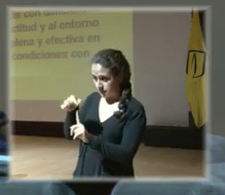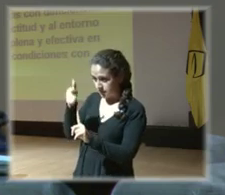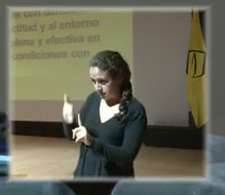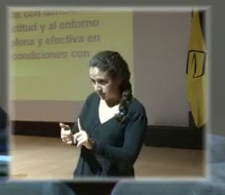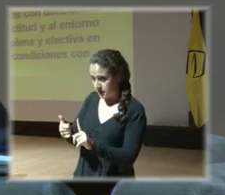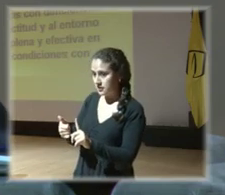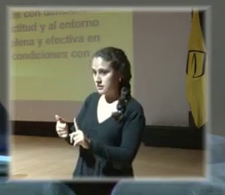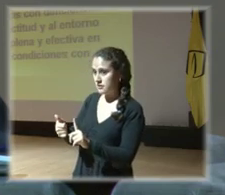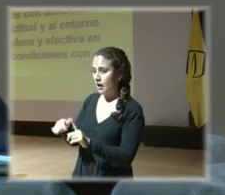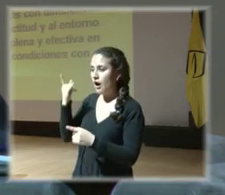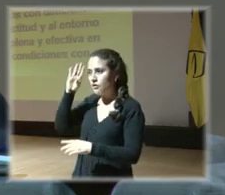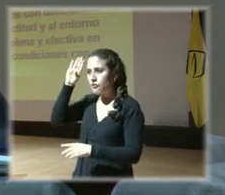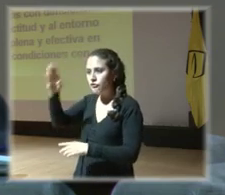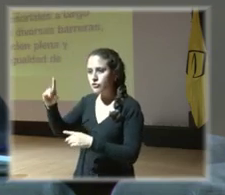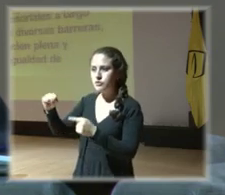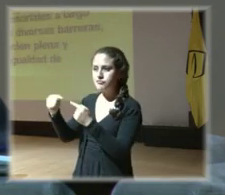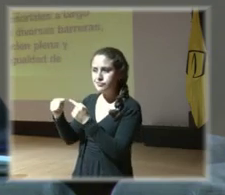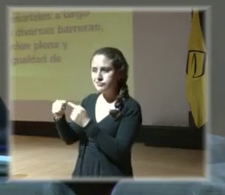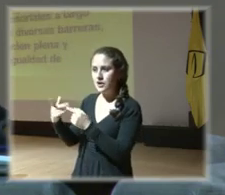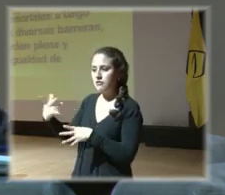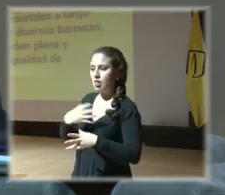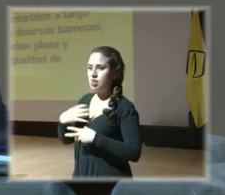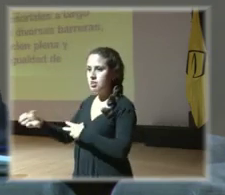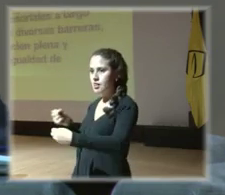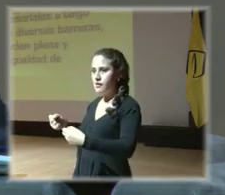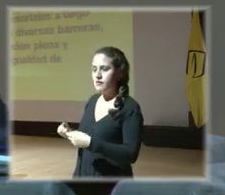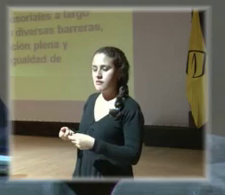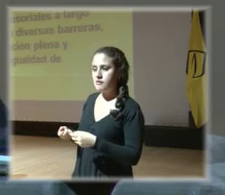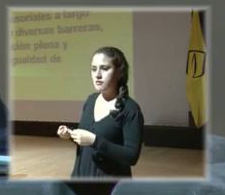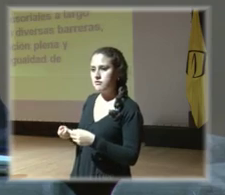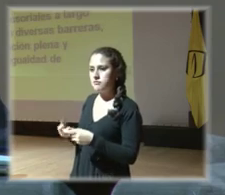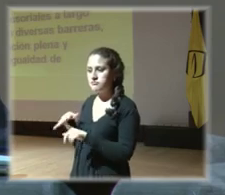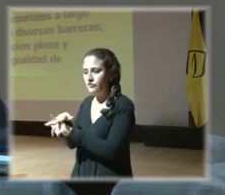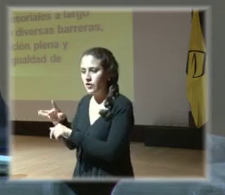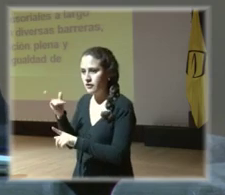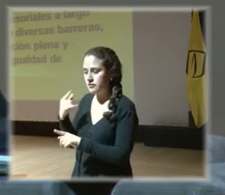de eventuales conflictos de intereses e influencia indebida.